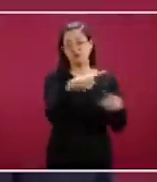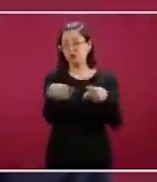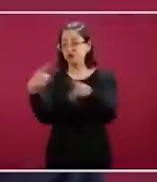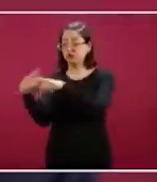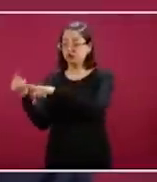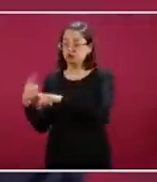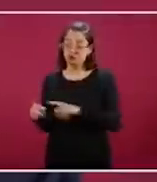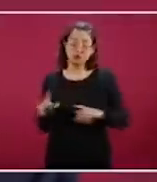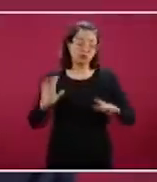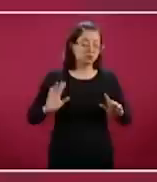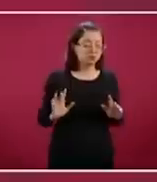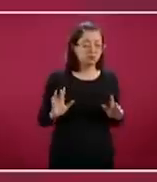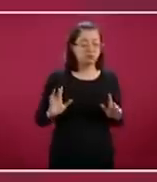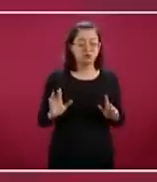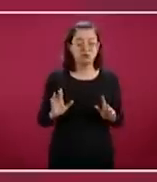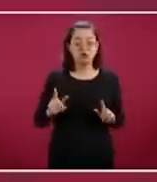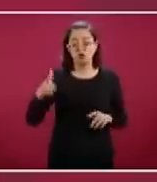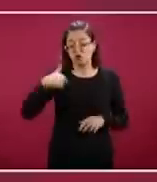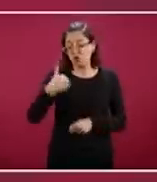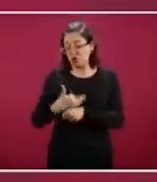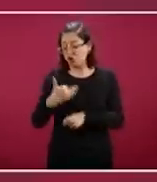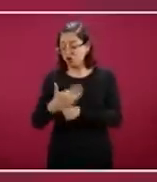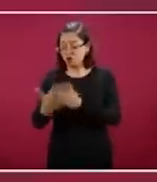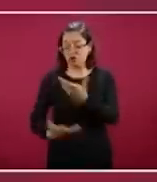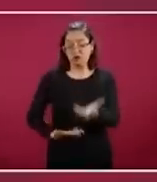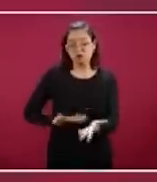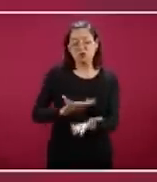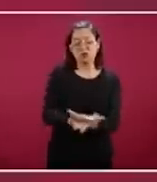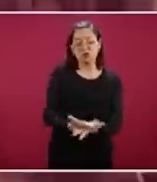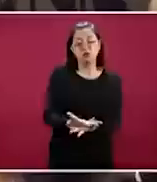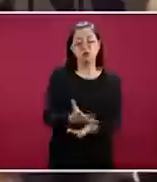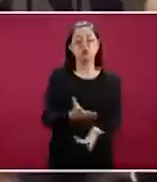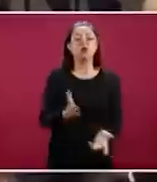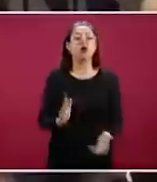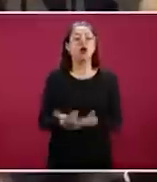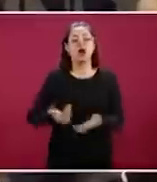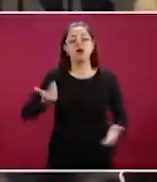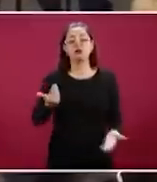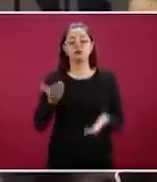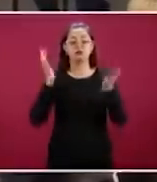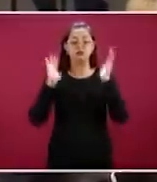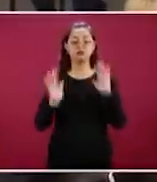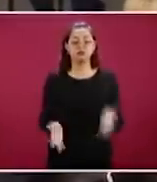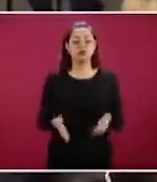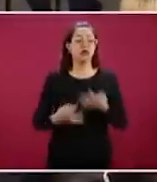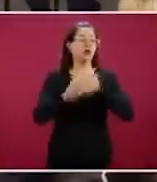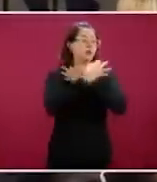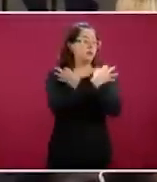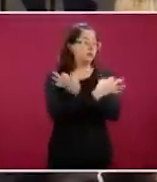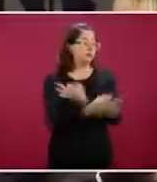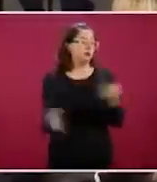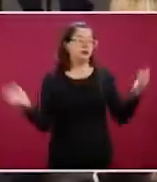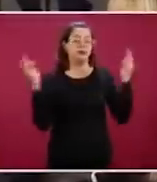Esto que les estoy diciendo lo expresé en todas las plazas públicas,